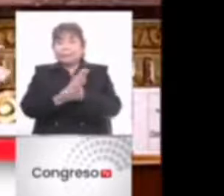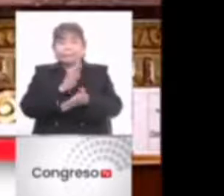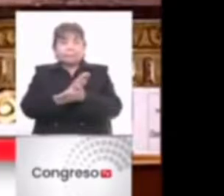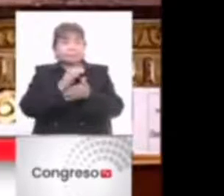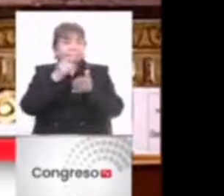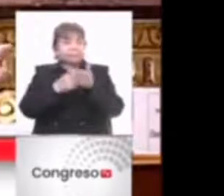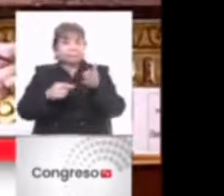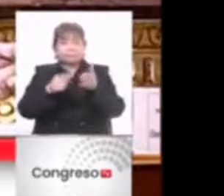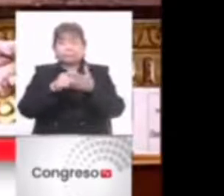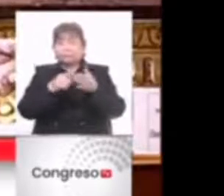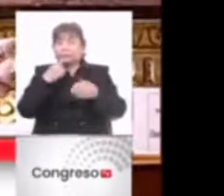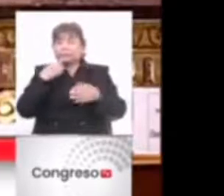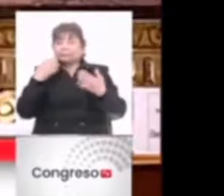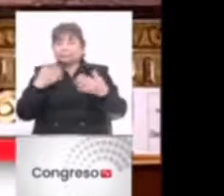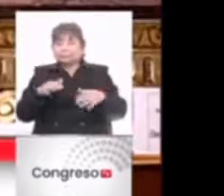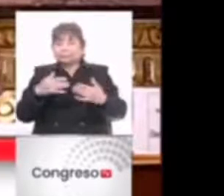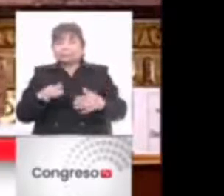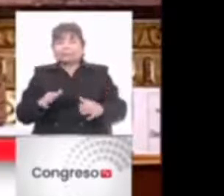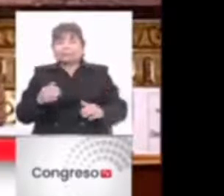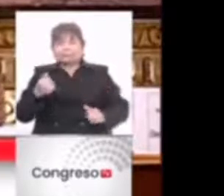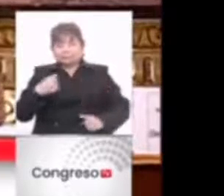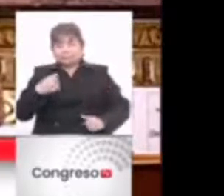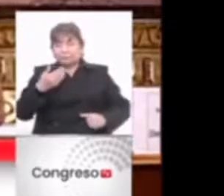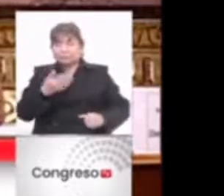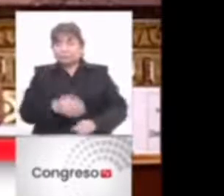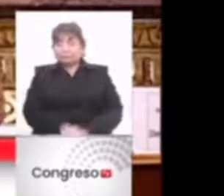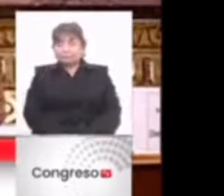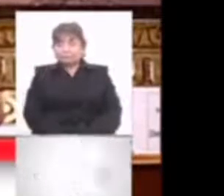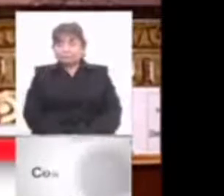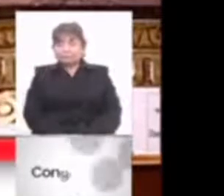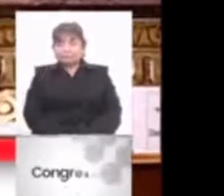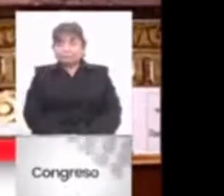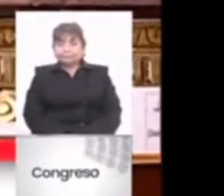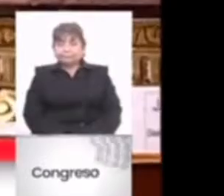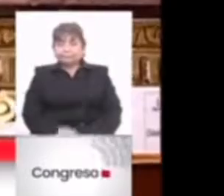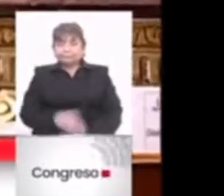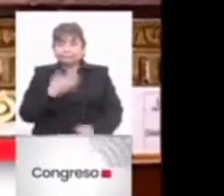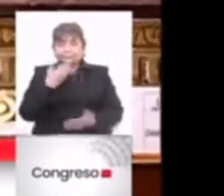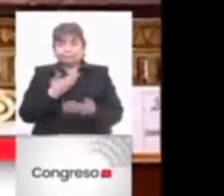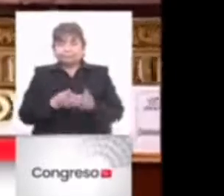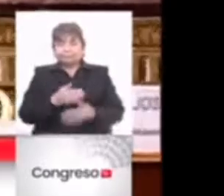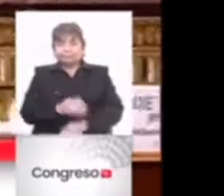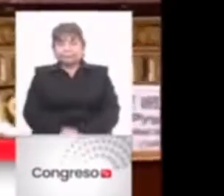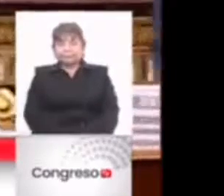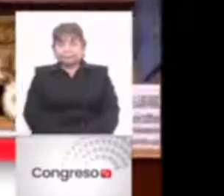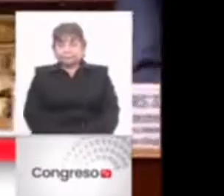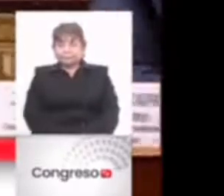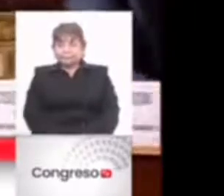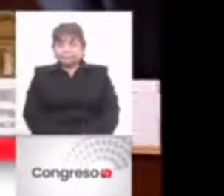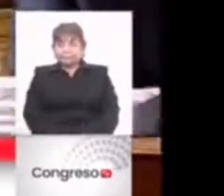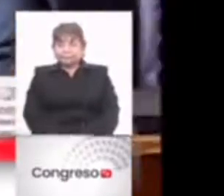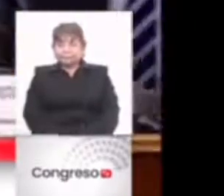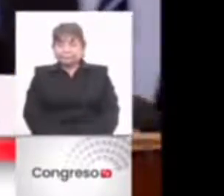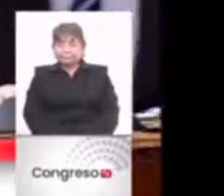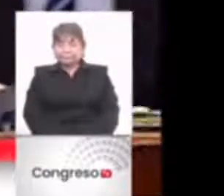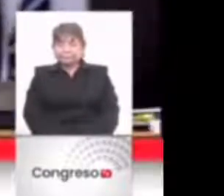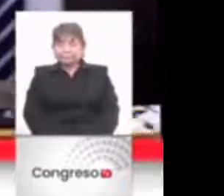de nulidades, y eso sí es manosear a las Fuerzas Armadas, ¿no? Gracias, señor.